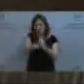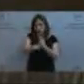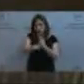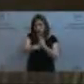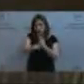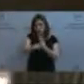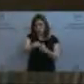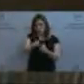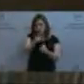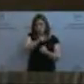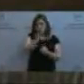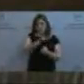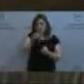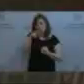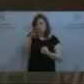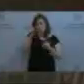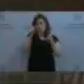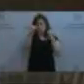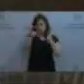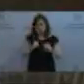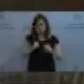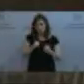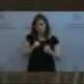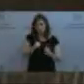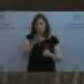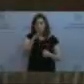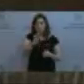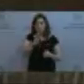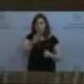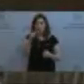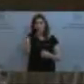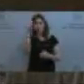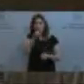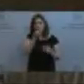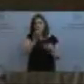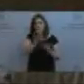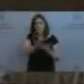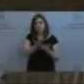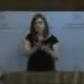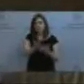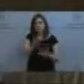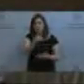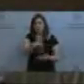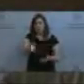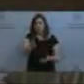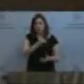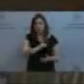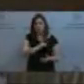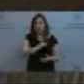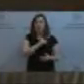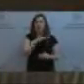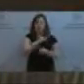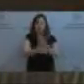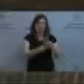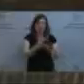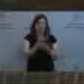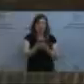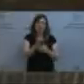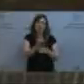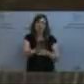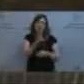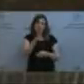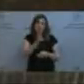grupo de expertos para plantear una de las proposiciones que entendemos que en el grupo se va a hacer para implementar,